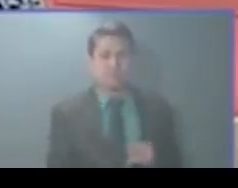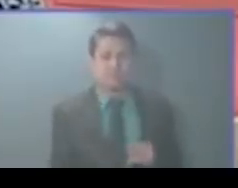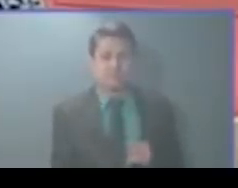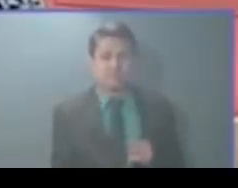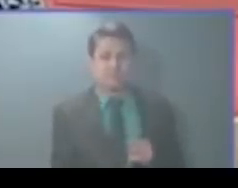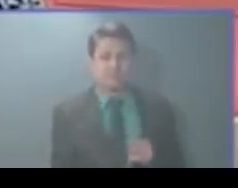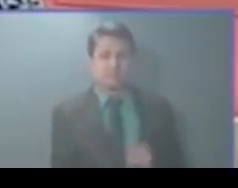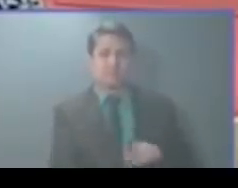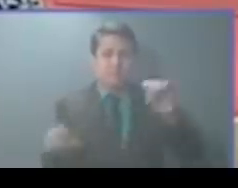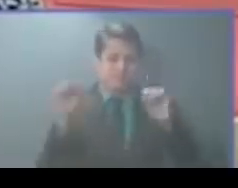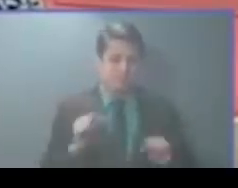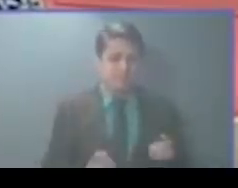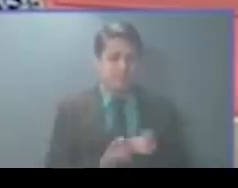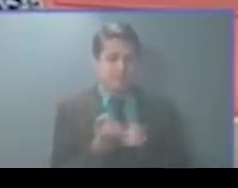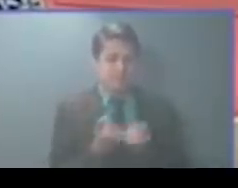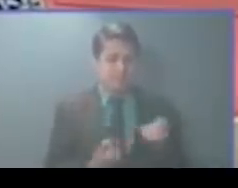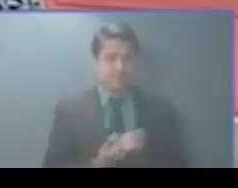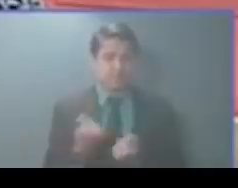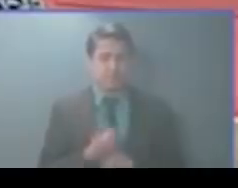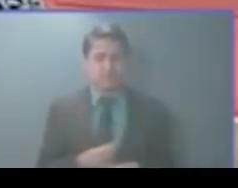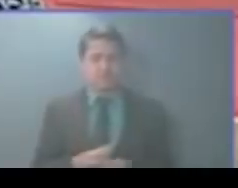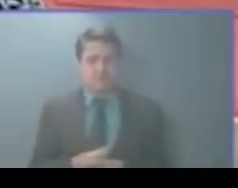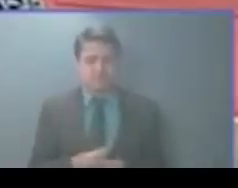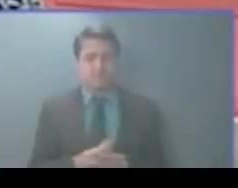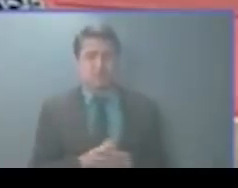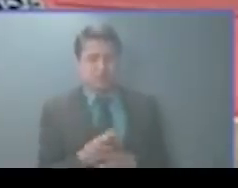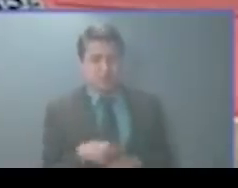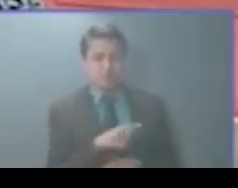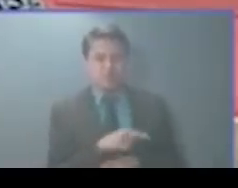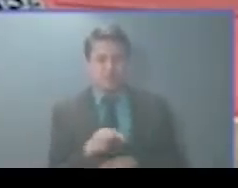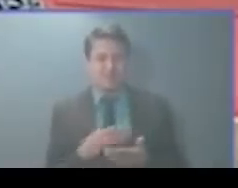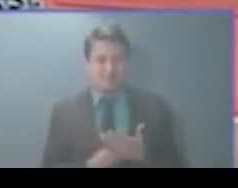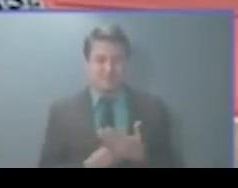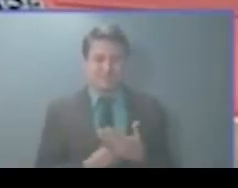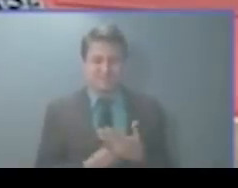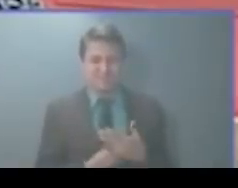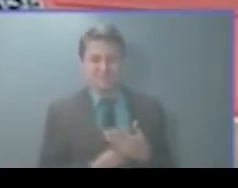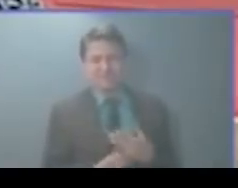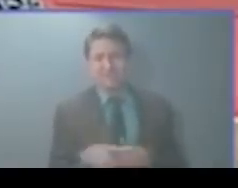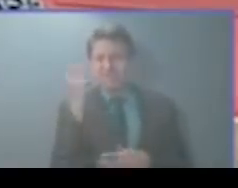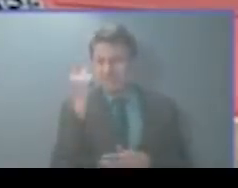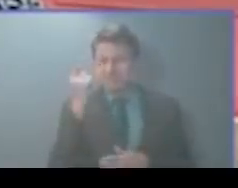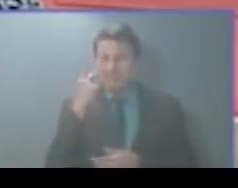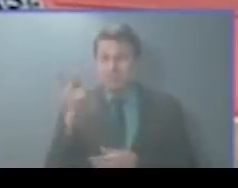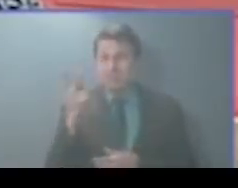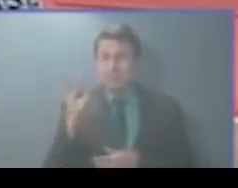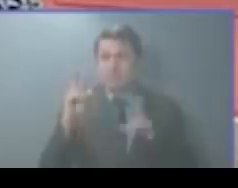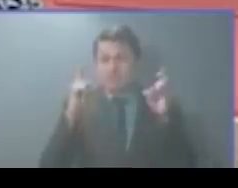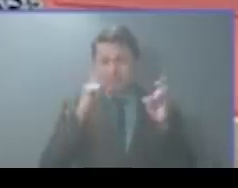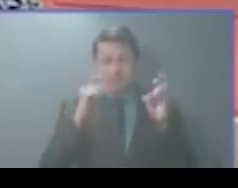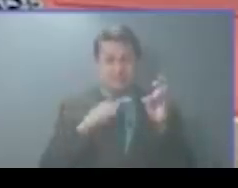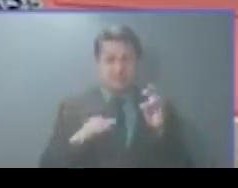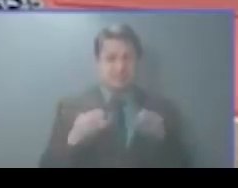defender la integridad del territorio, sostener la integridad del territorio, defender el pabellón nacional como la insignia sagrada